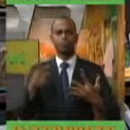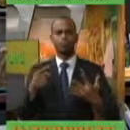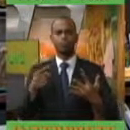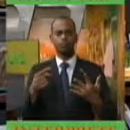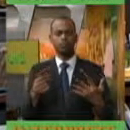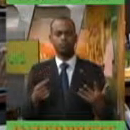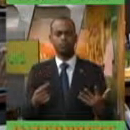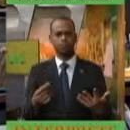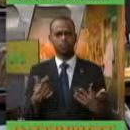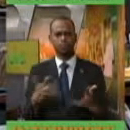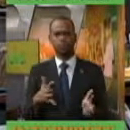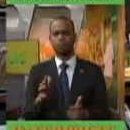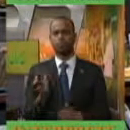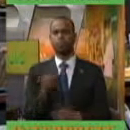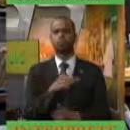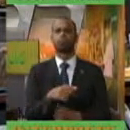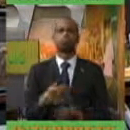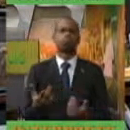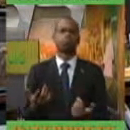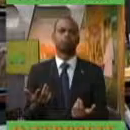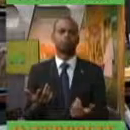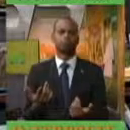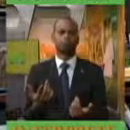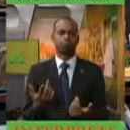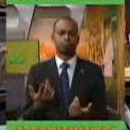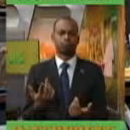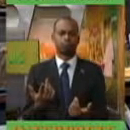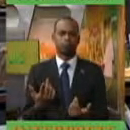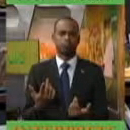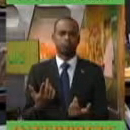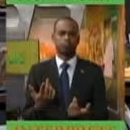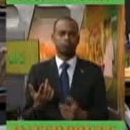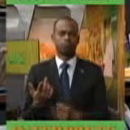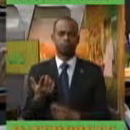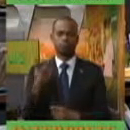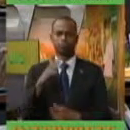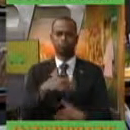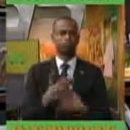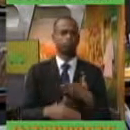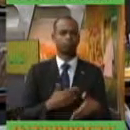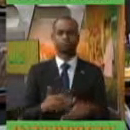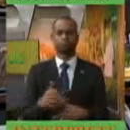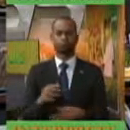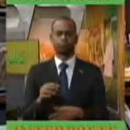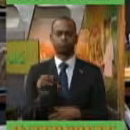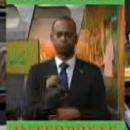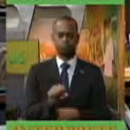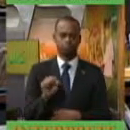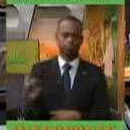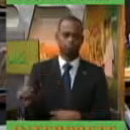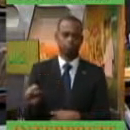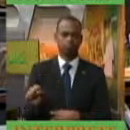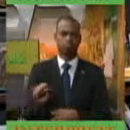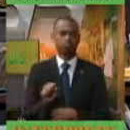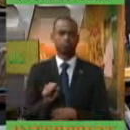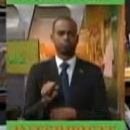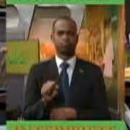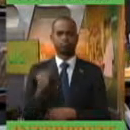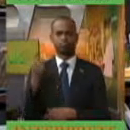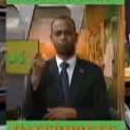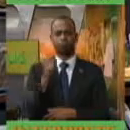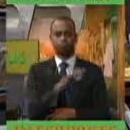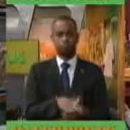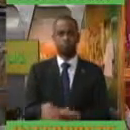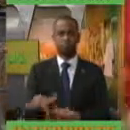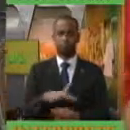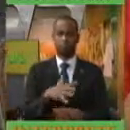mencionaba Henry, la tarjeta de solidaridad, el seguro de salud, que debo reconocer que en esa zona